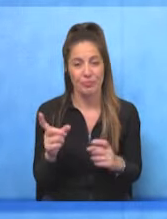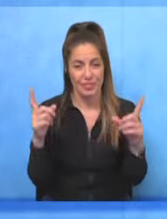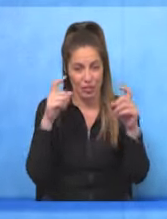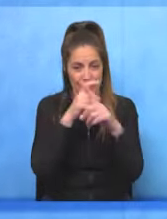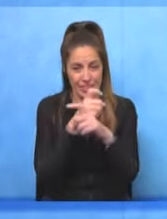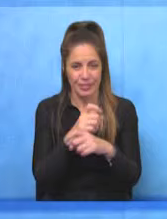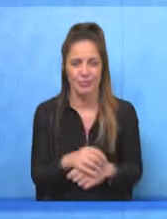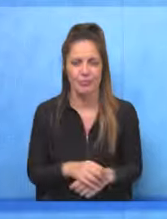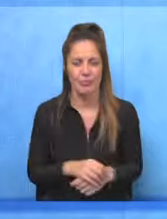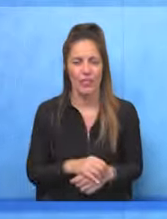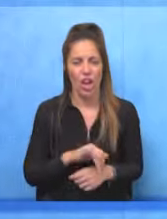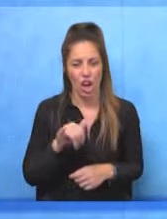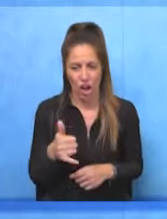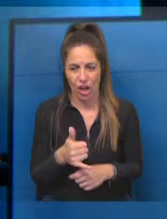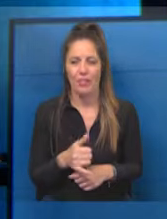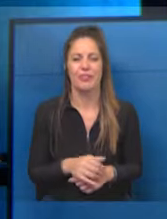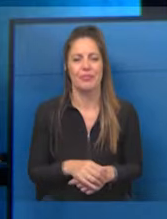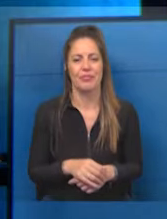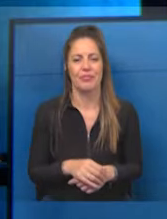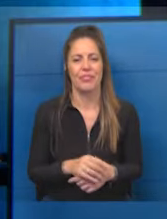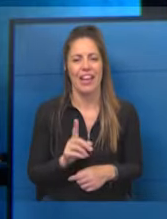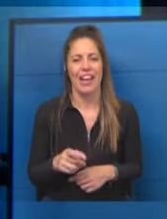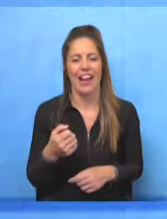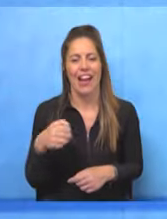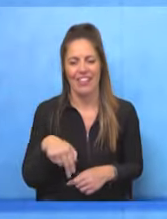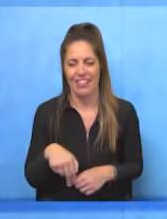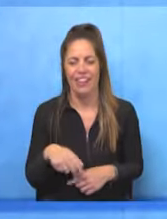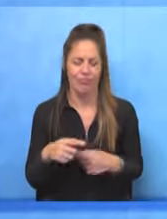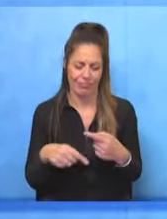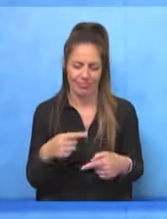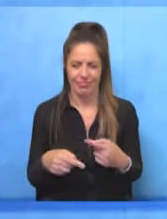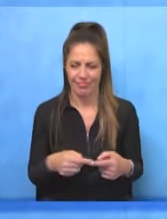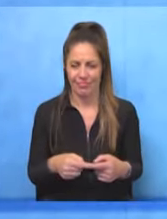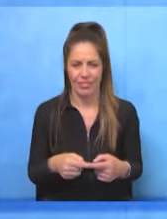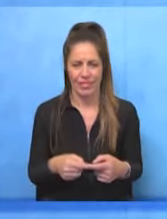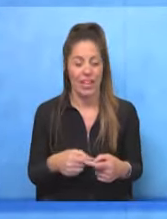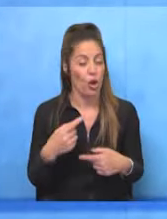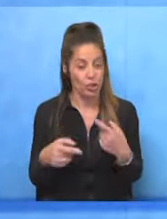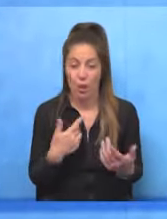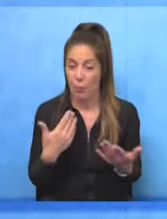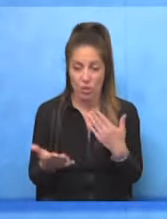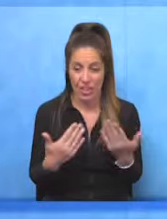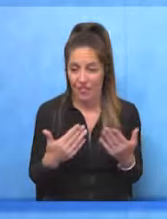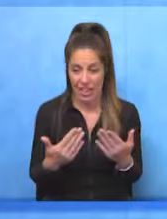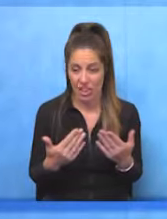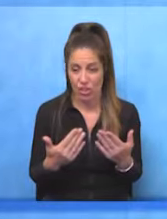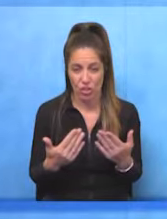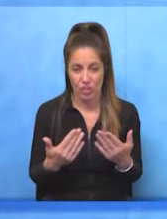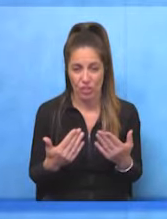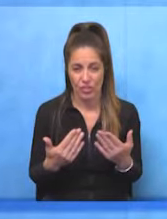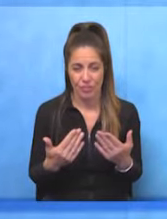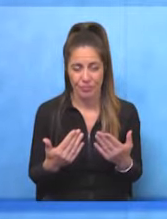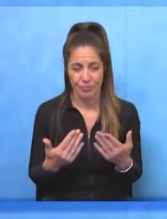difícil organ ese mismo y así y seguimos hablando y pasa el tiempo y hablamos